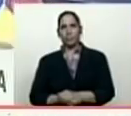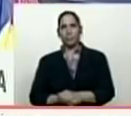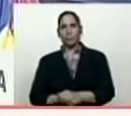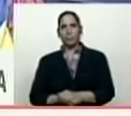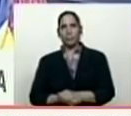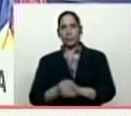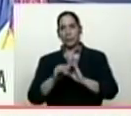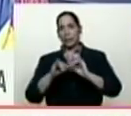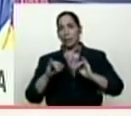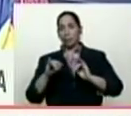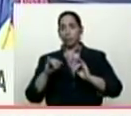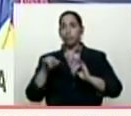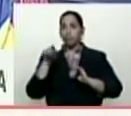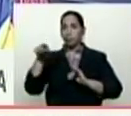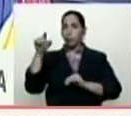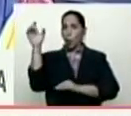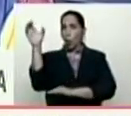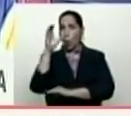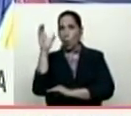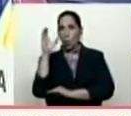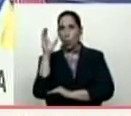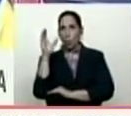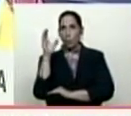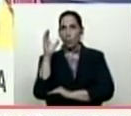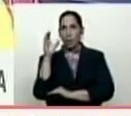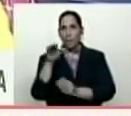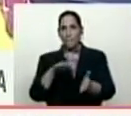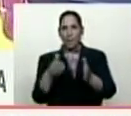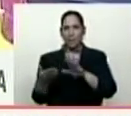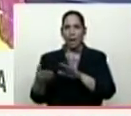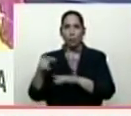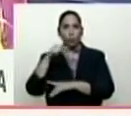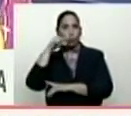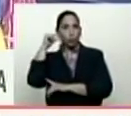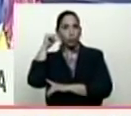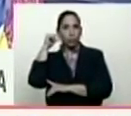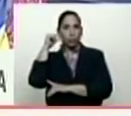Desde allá, ahí mataron a Sucre.